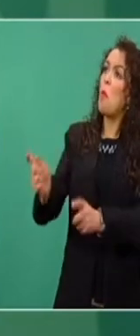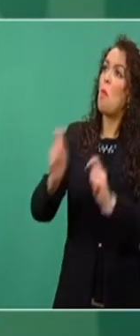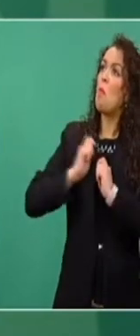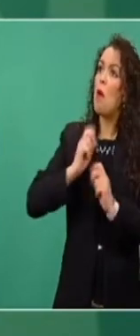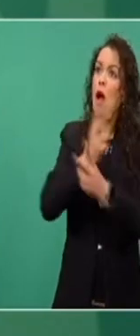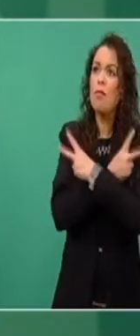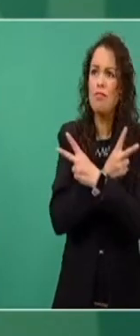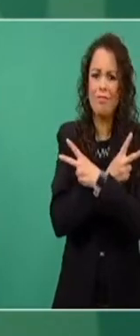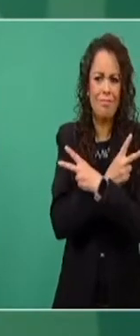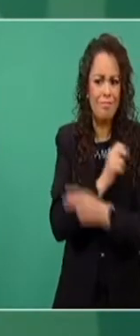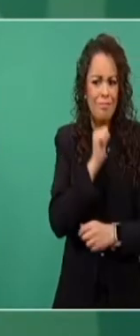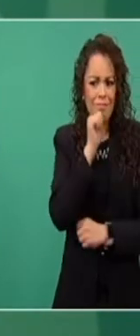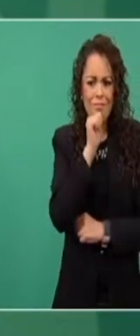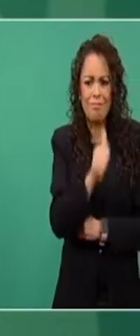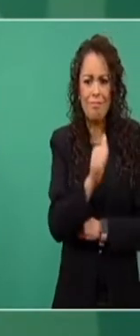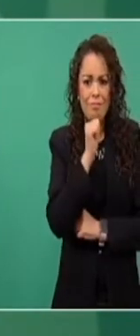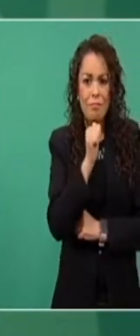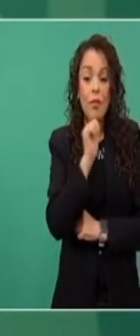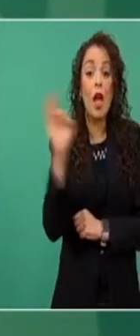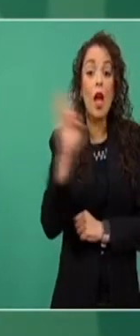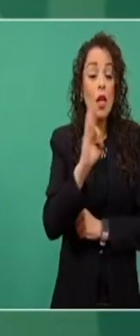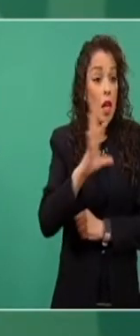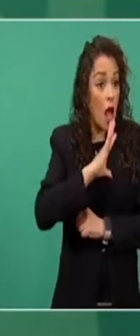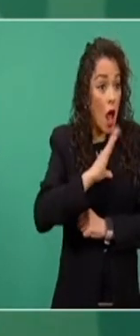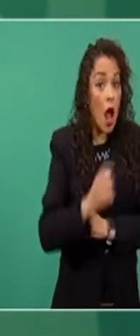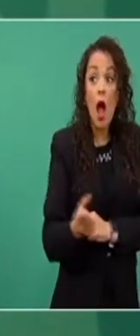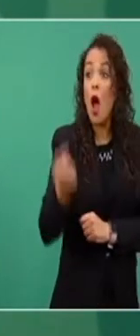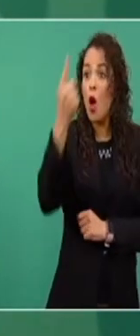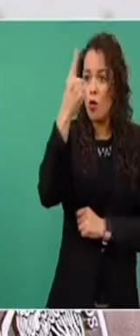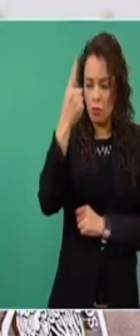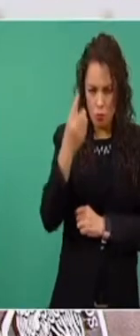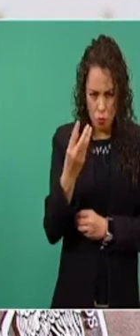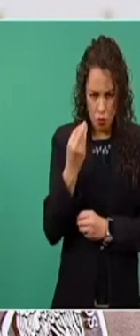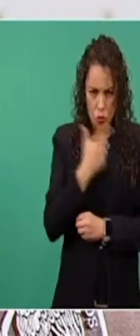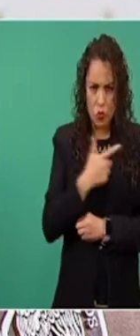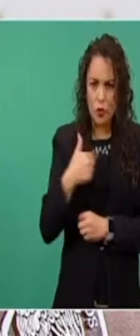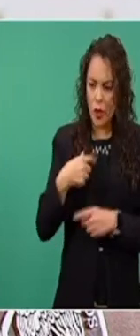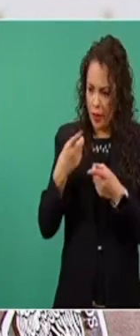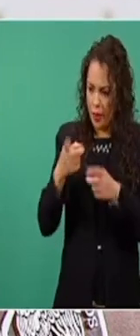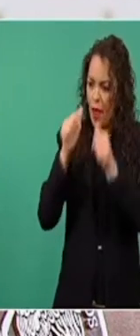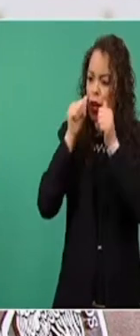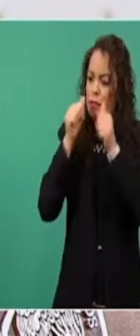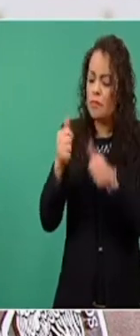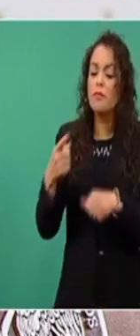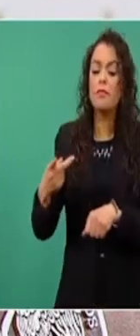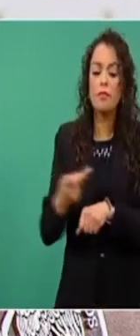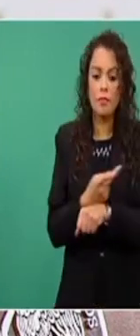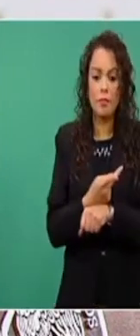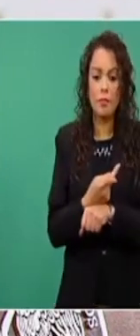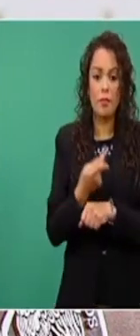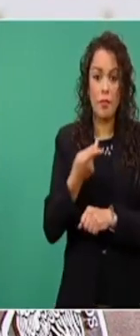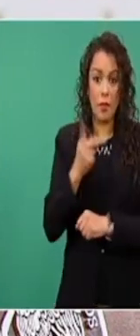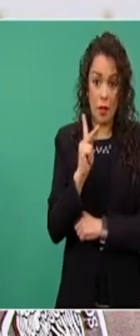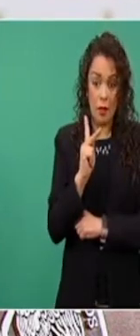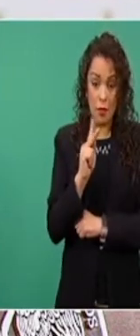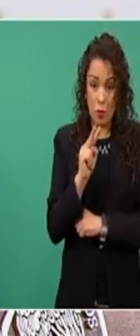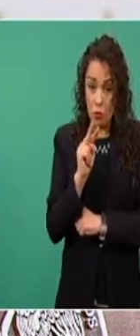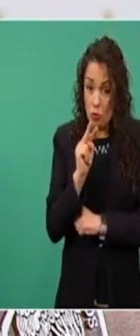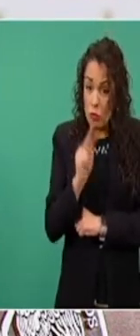Si existiera alguno, con muchísimo gusto lo atendemos, pero no obedece a la verdad el tema